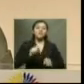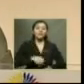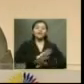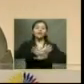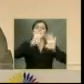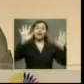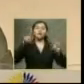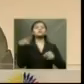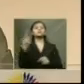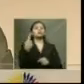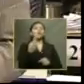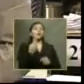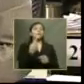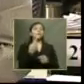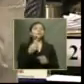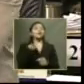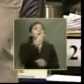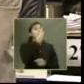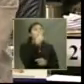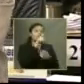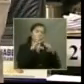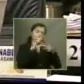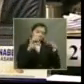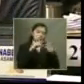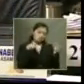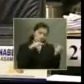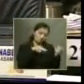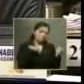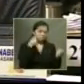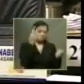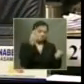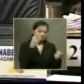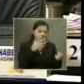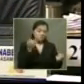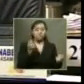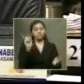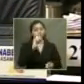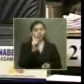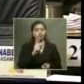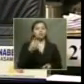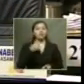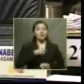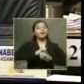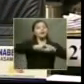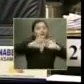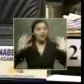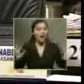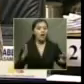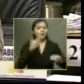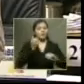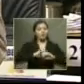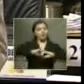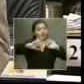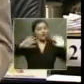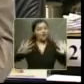quede simplemente a la interpretación del Tribunal Electoral de turno. Creo